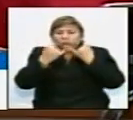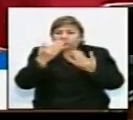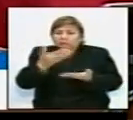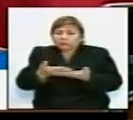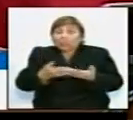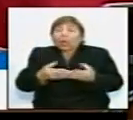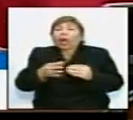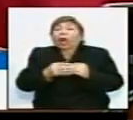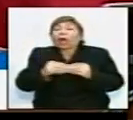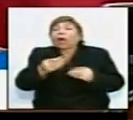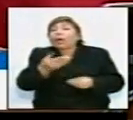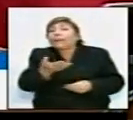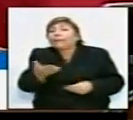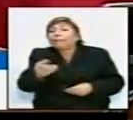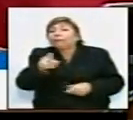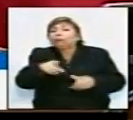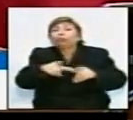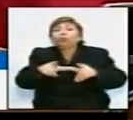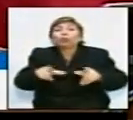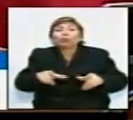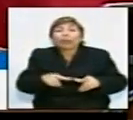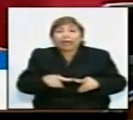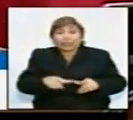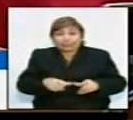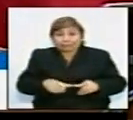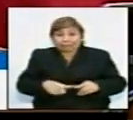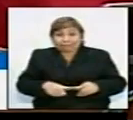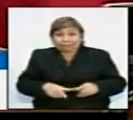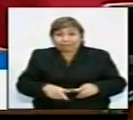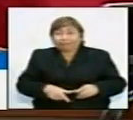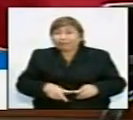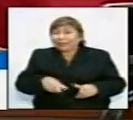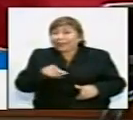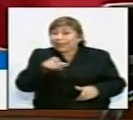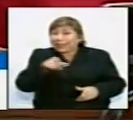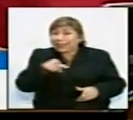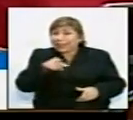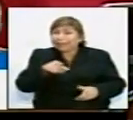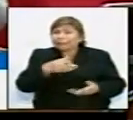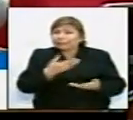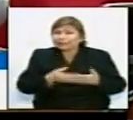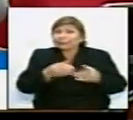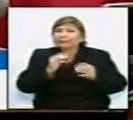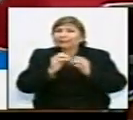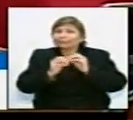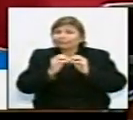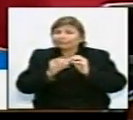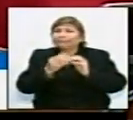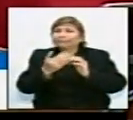el productor necesita en su zona, en su lugar. Y eso es algo que tenemos que corregir.